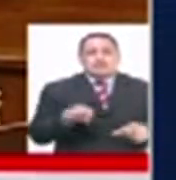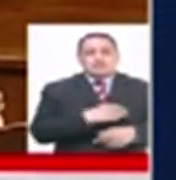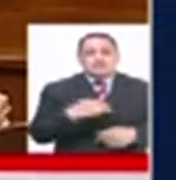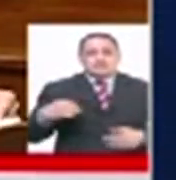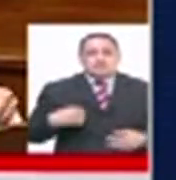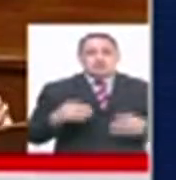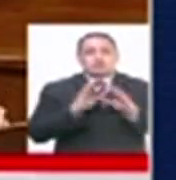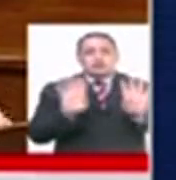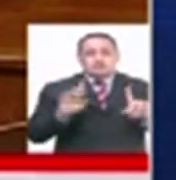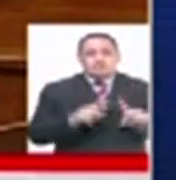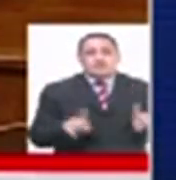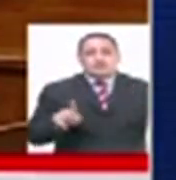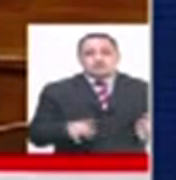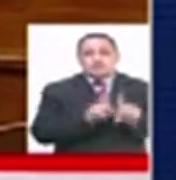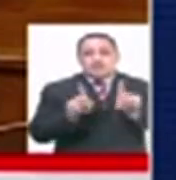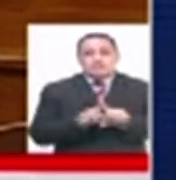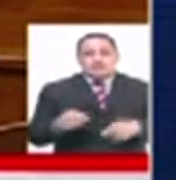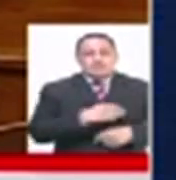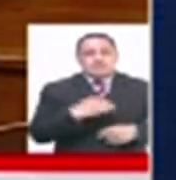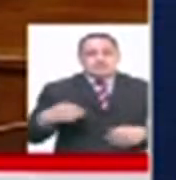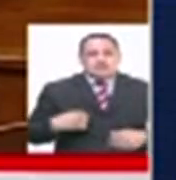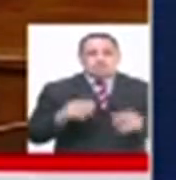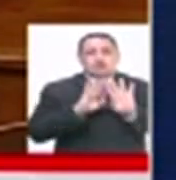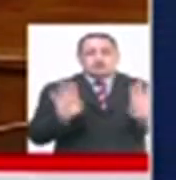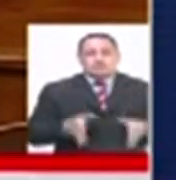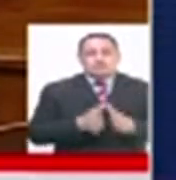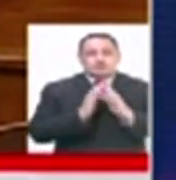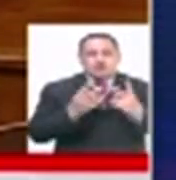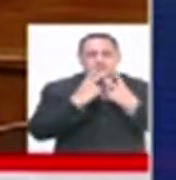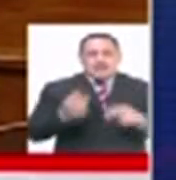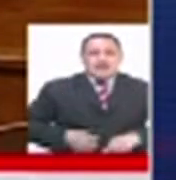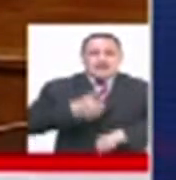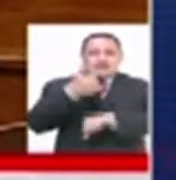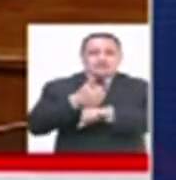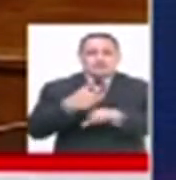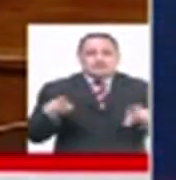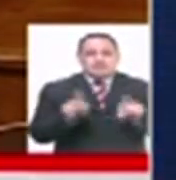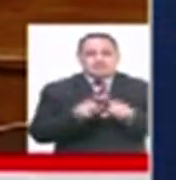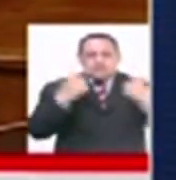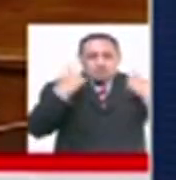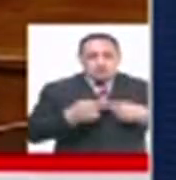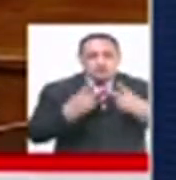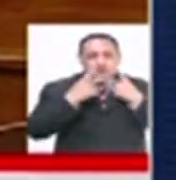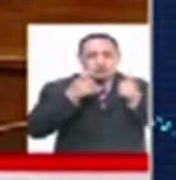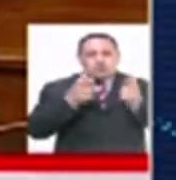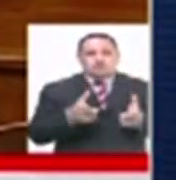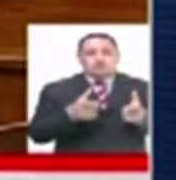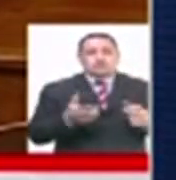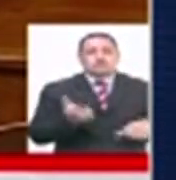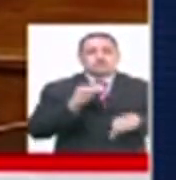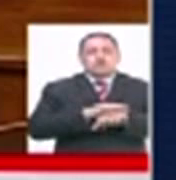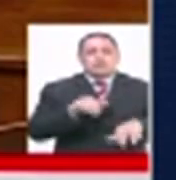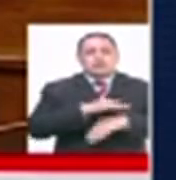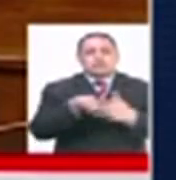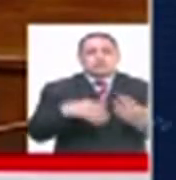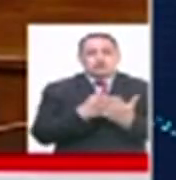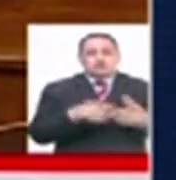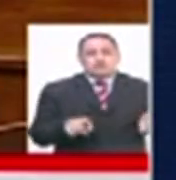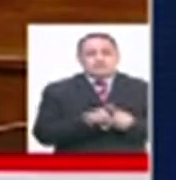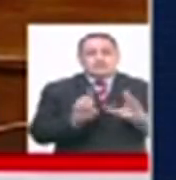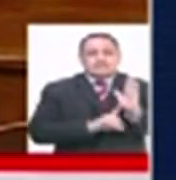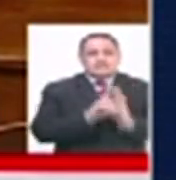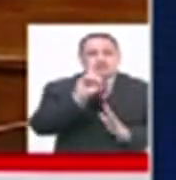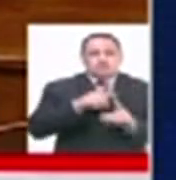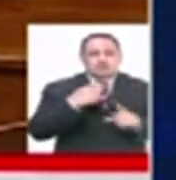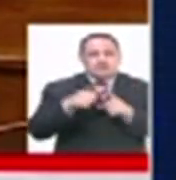para que se admita, Paco. Así es, Álvaro. Durante los últimos días se ha estado especulando sobre precisamente la cantidad de votos